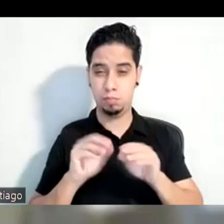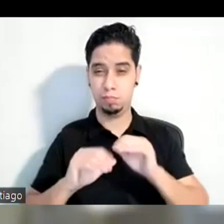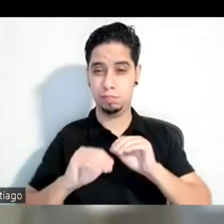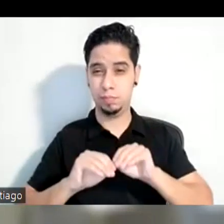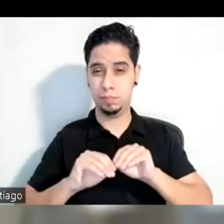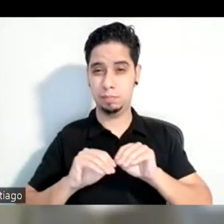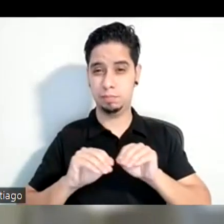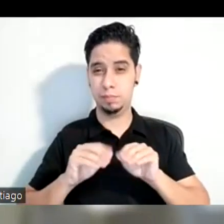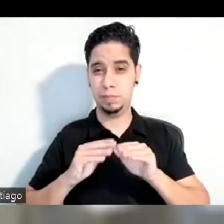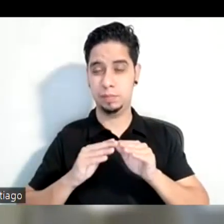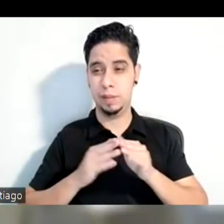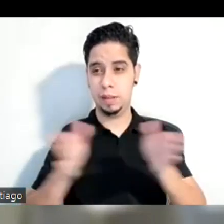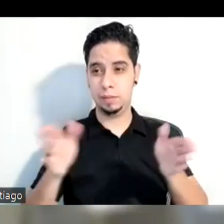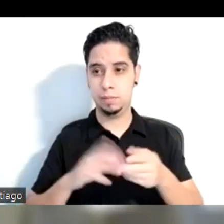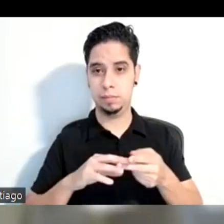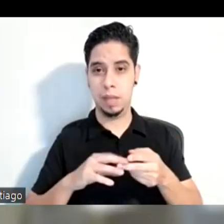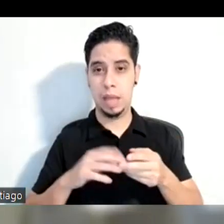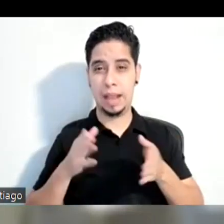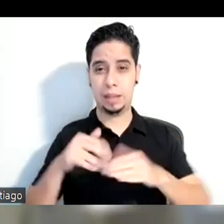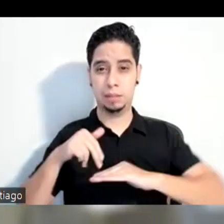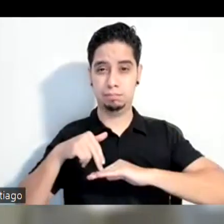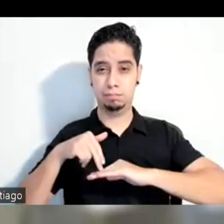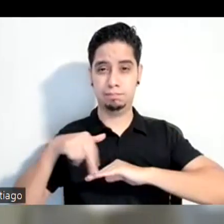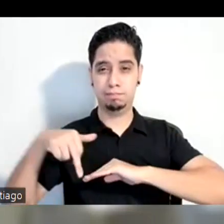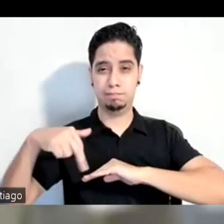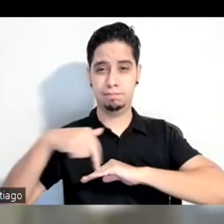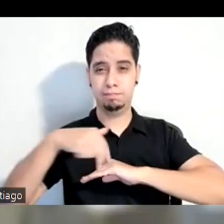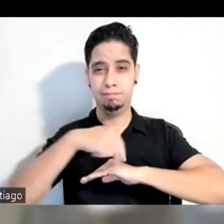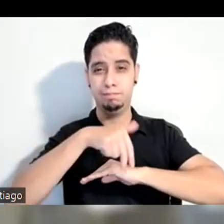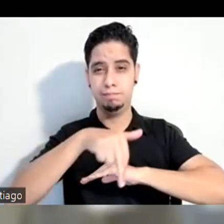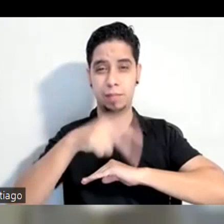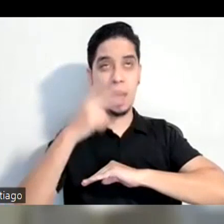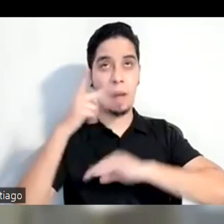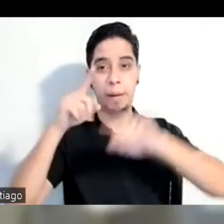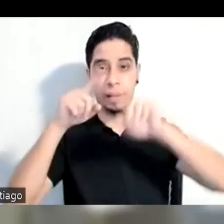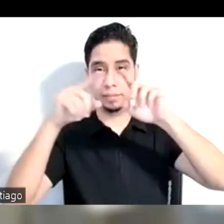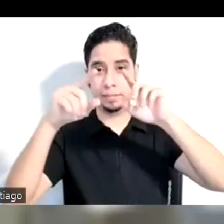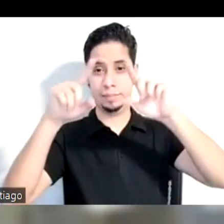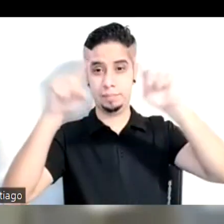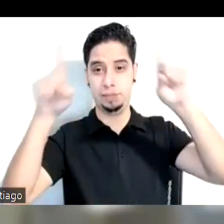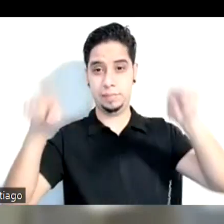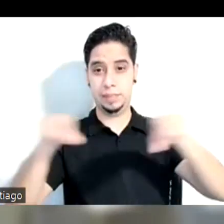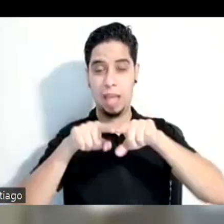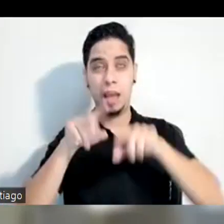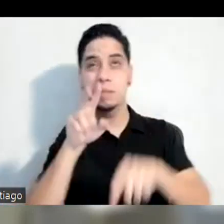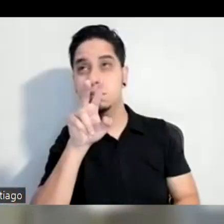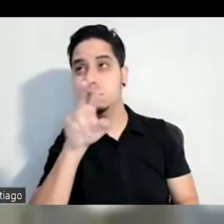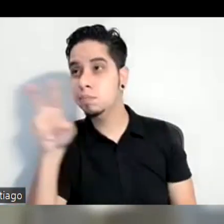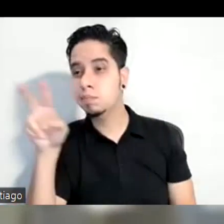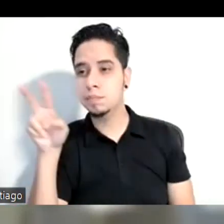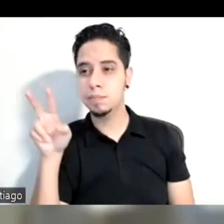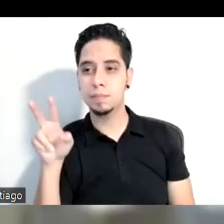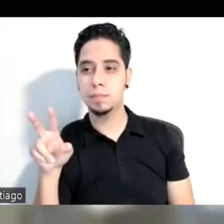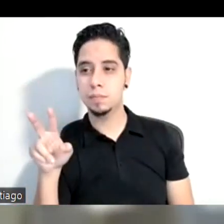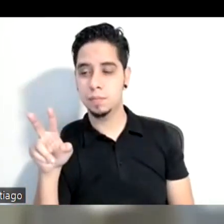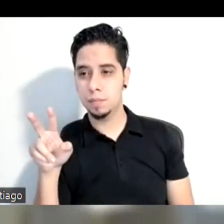carretera? Déjeme salir afuera a ver si encuentro uno de esos, ¿verdad? De señalizadores que dice kilómetro tal, hectómetro tal, que viró la persona otra